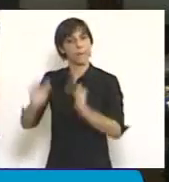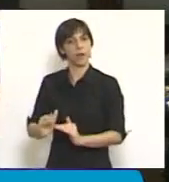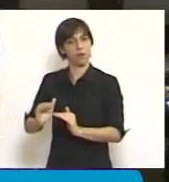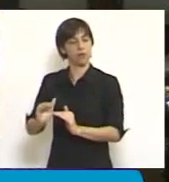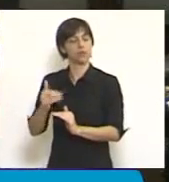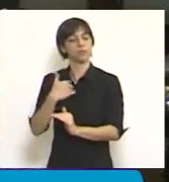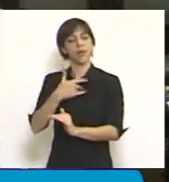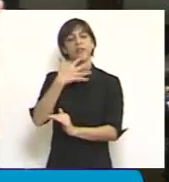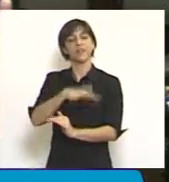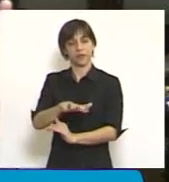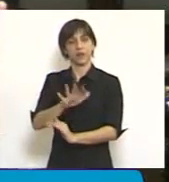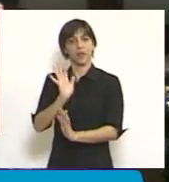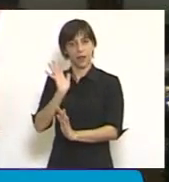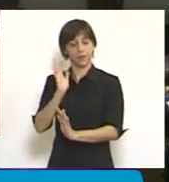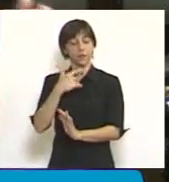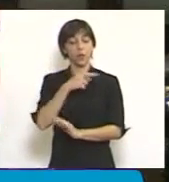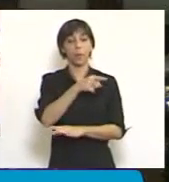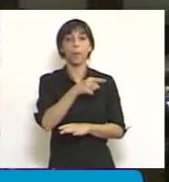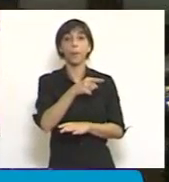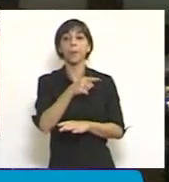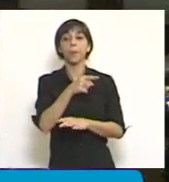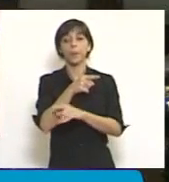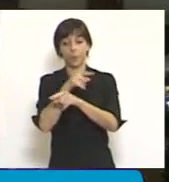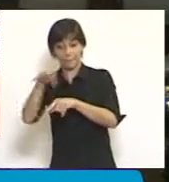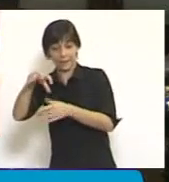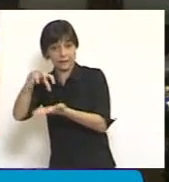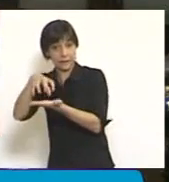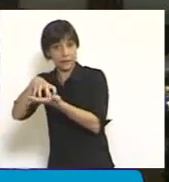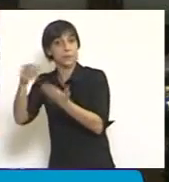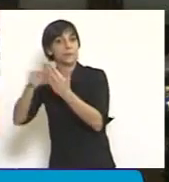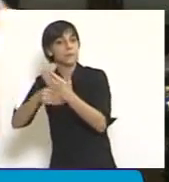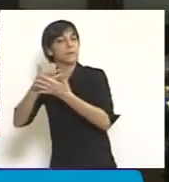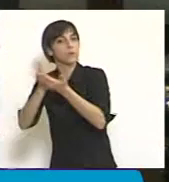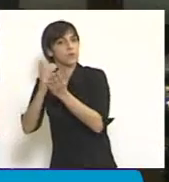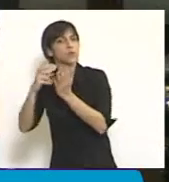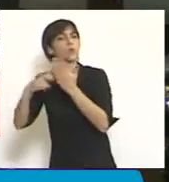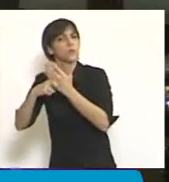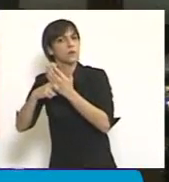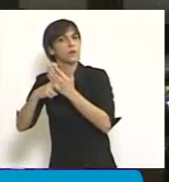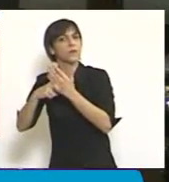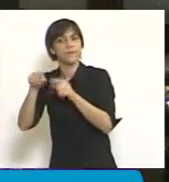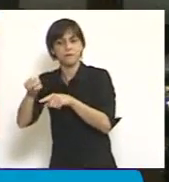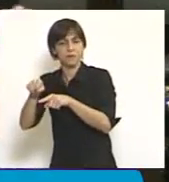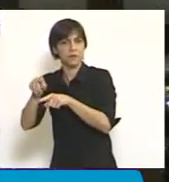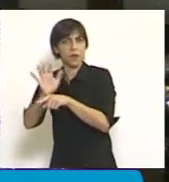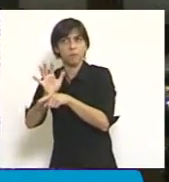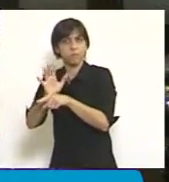discrecionales que en cambio no se conceden al titular del Ministerio Público de la Defensa.